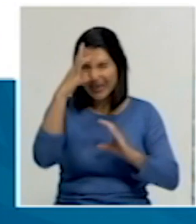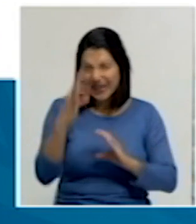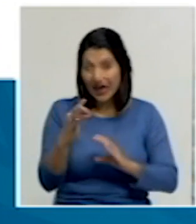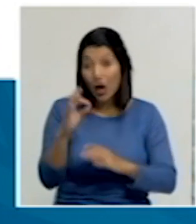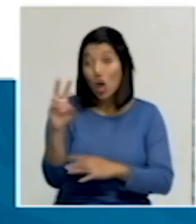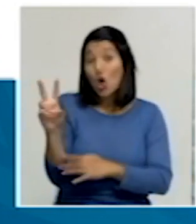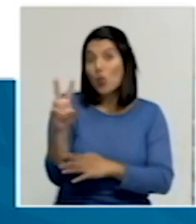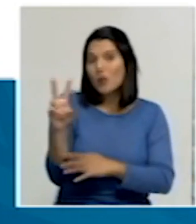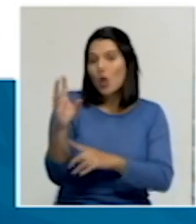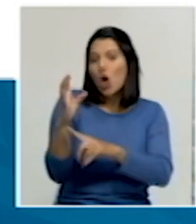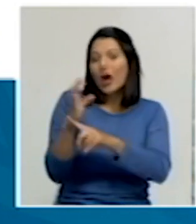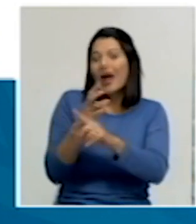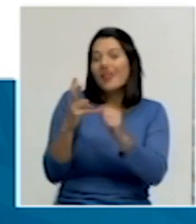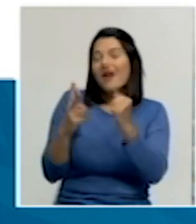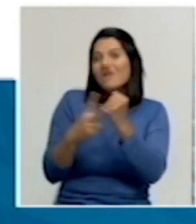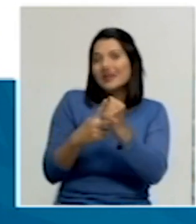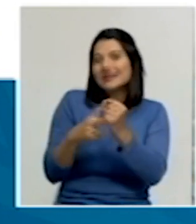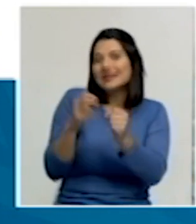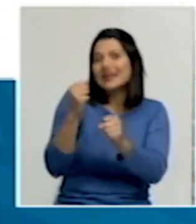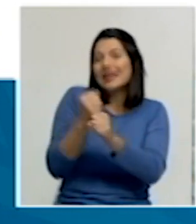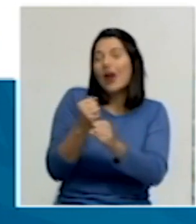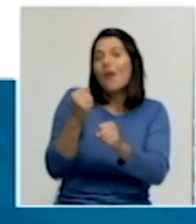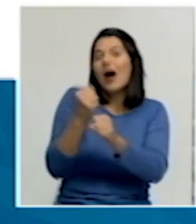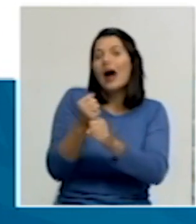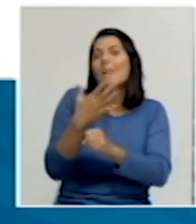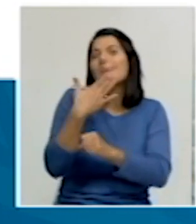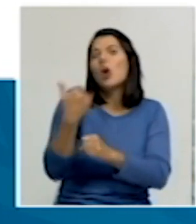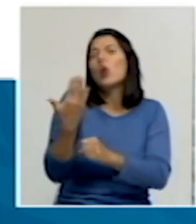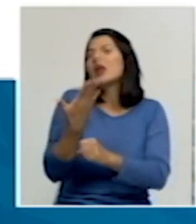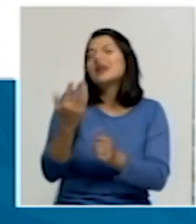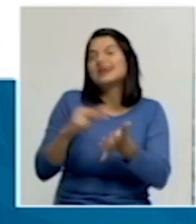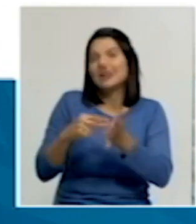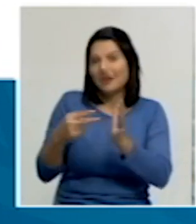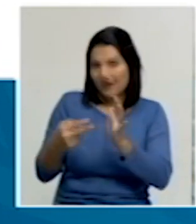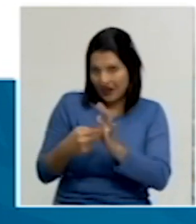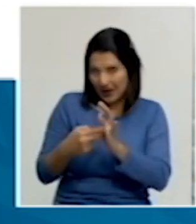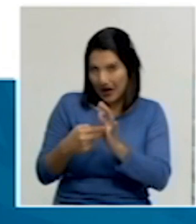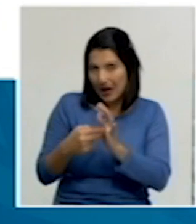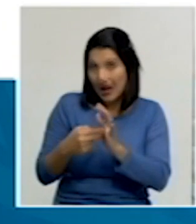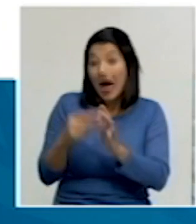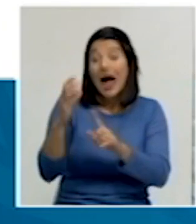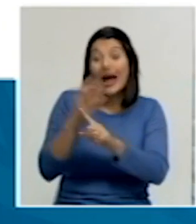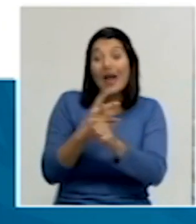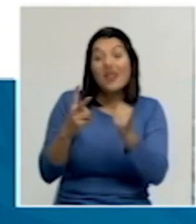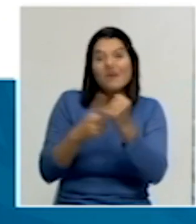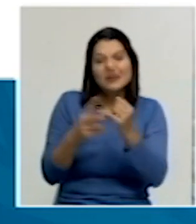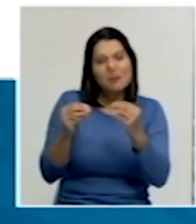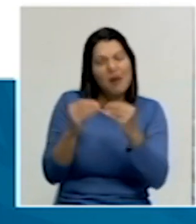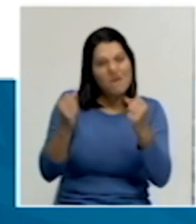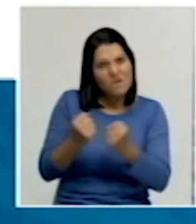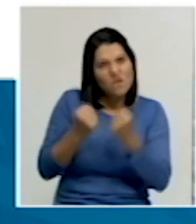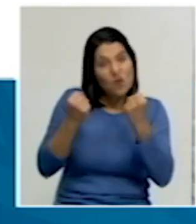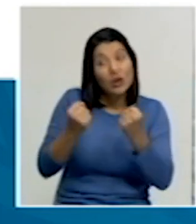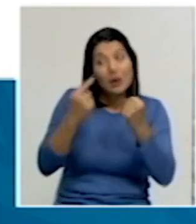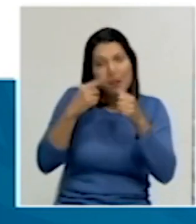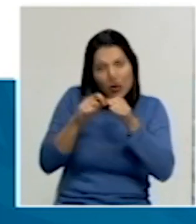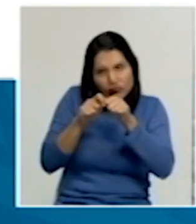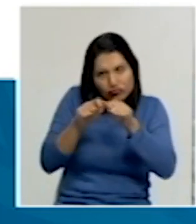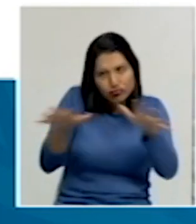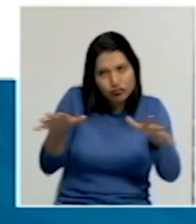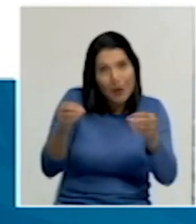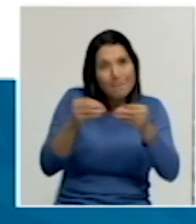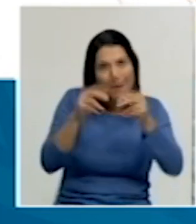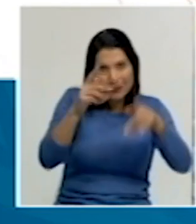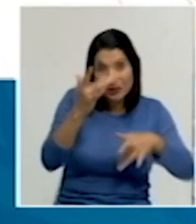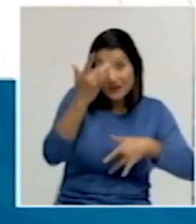más eficiente en contagiar, pero cada vez matando menos. Aparte de que,